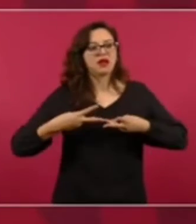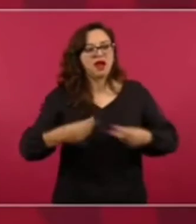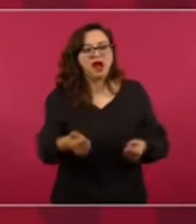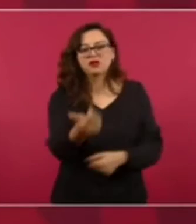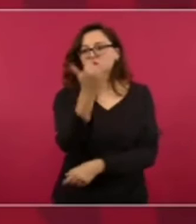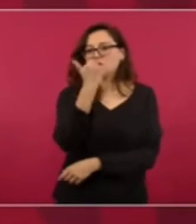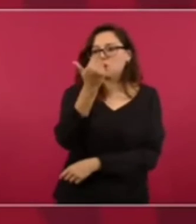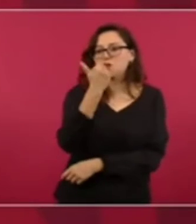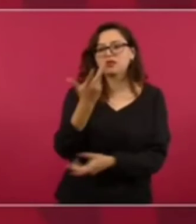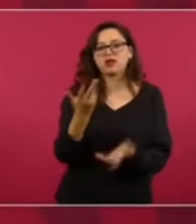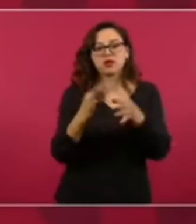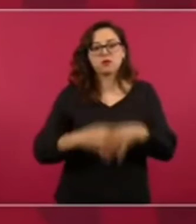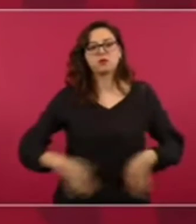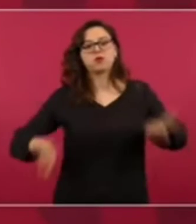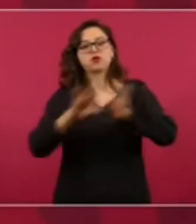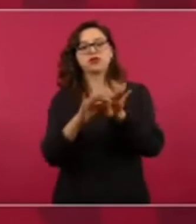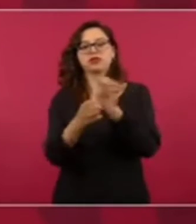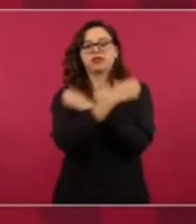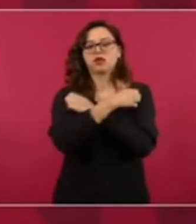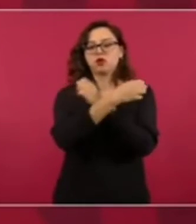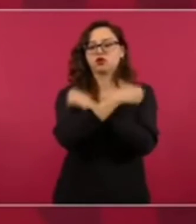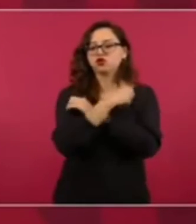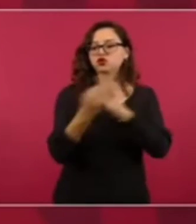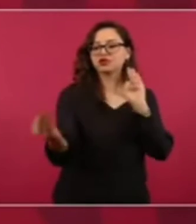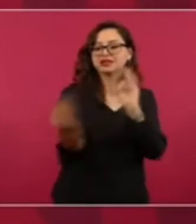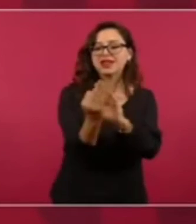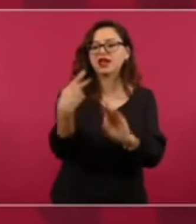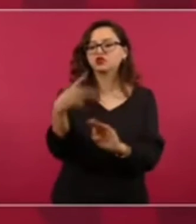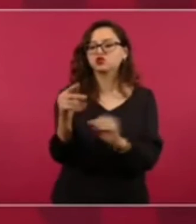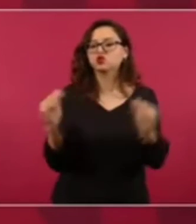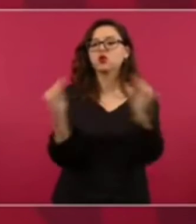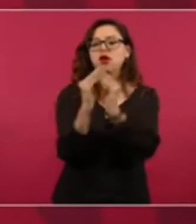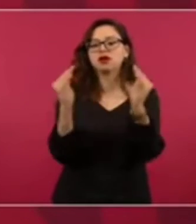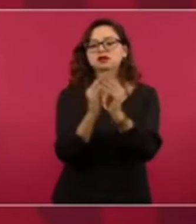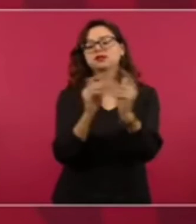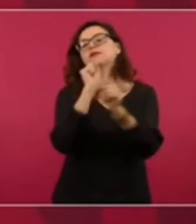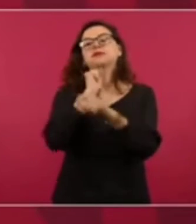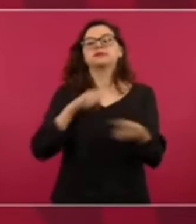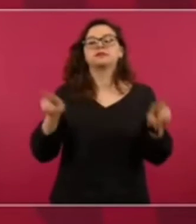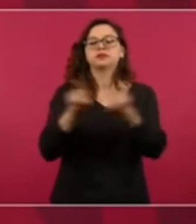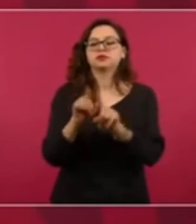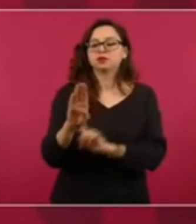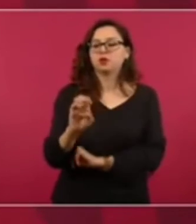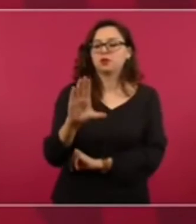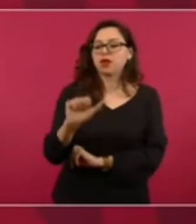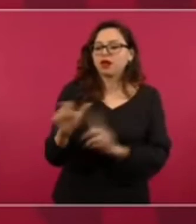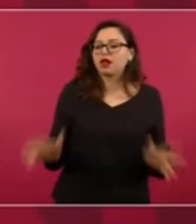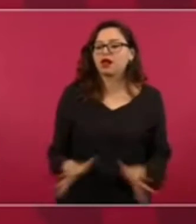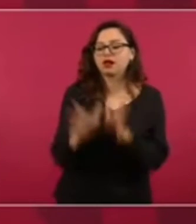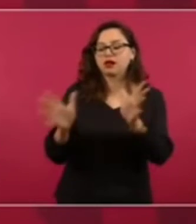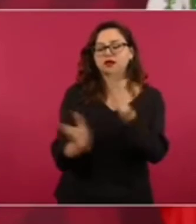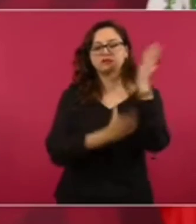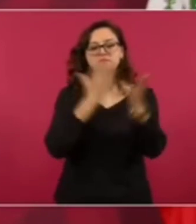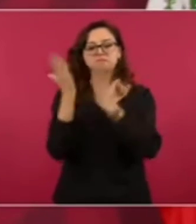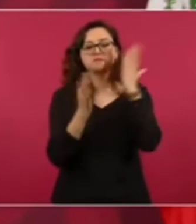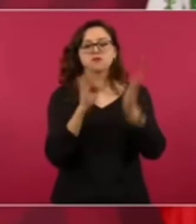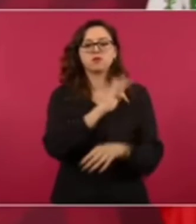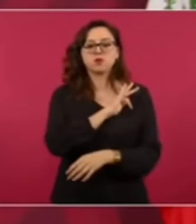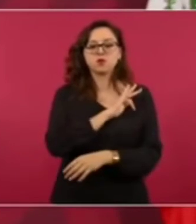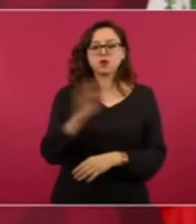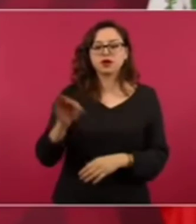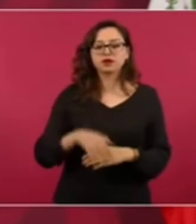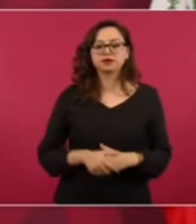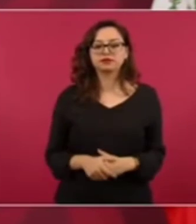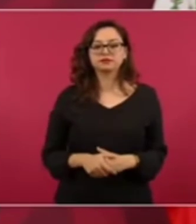Entonces es acercar la educación y las becas para que puedan estudiar. Pero sí me llamó